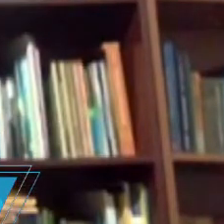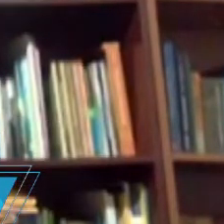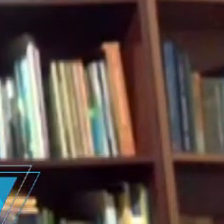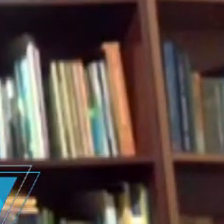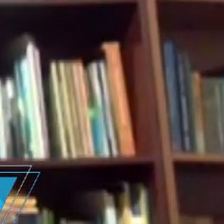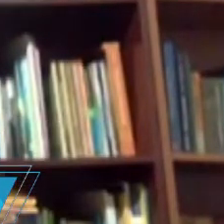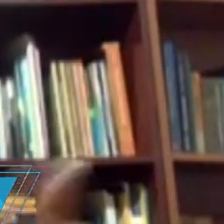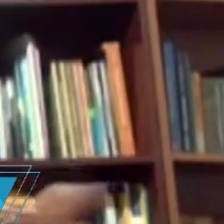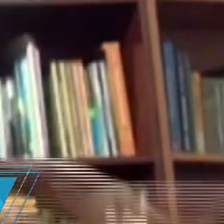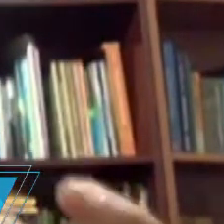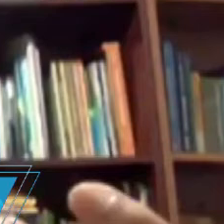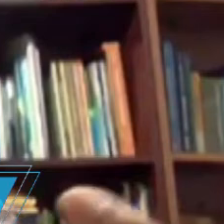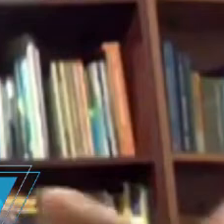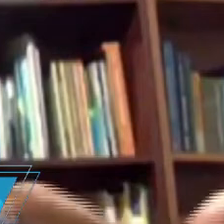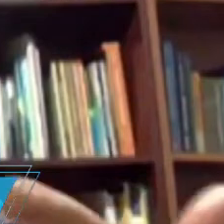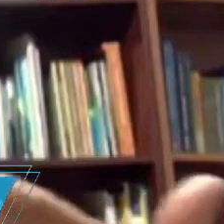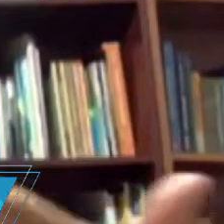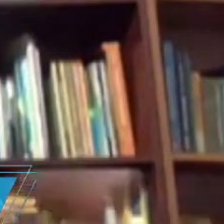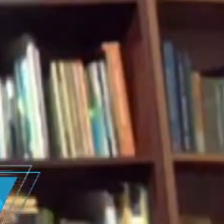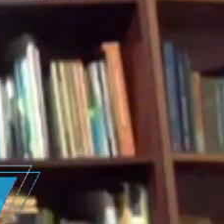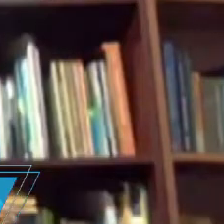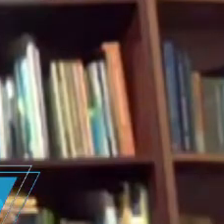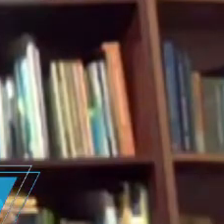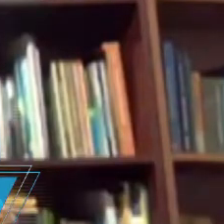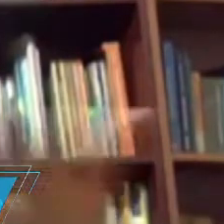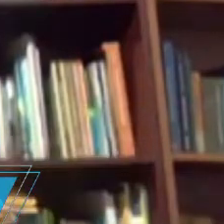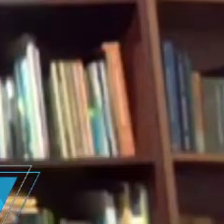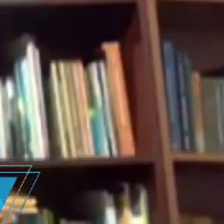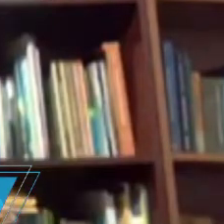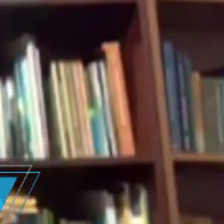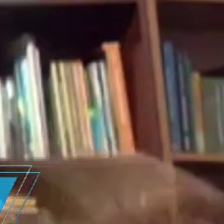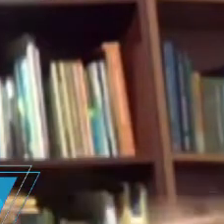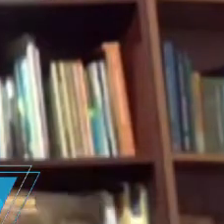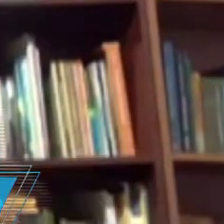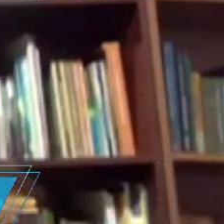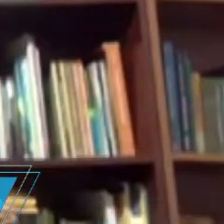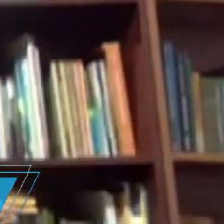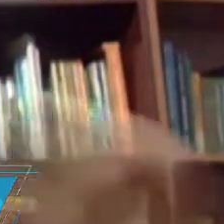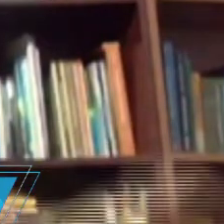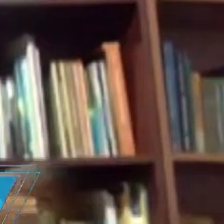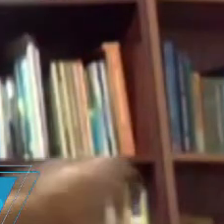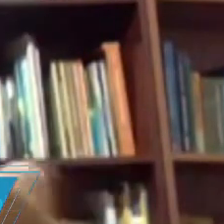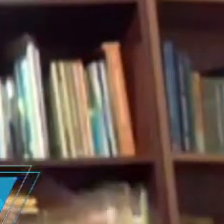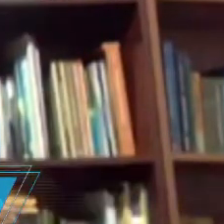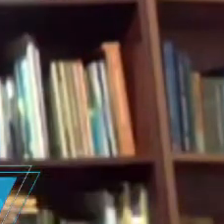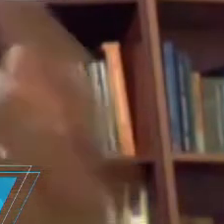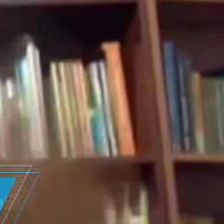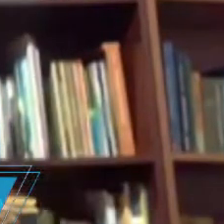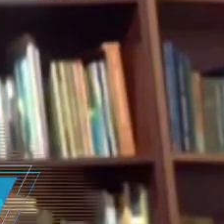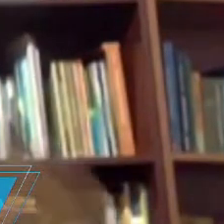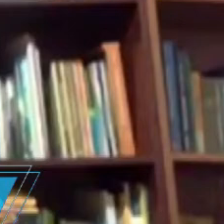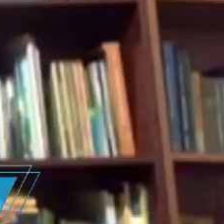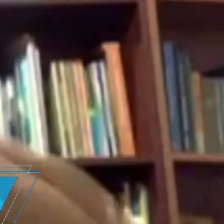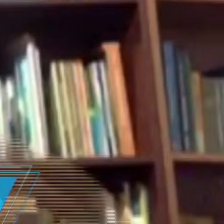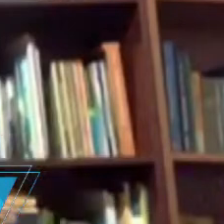el ciudadano queda menos expuesto. Esto también va hacia otros servicios, ¿verdad? No deberíamos de estar pagando con dinero